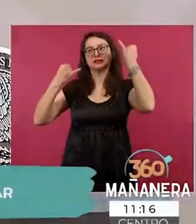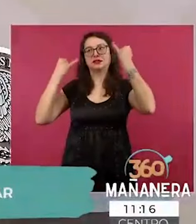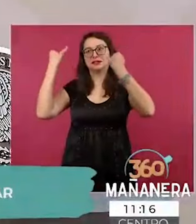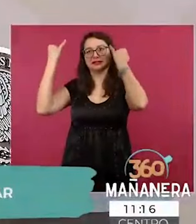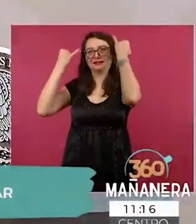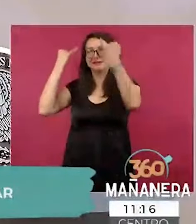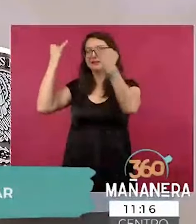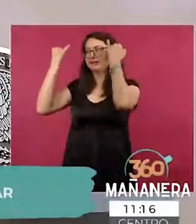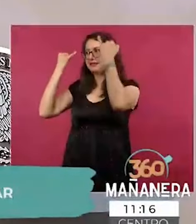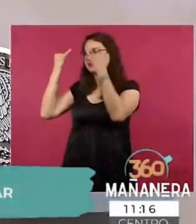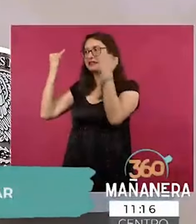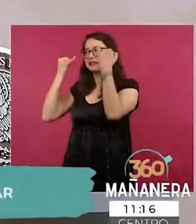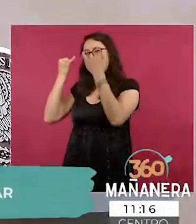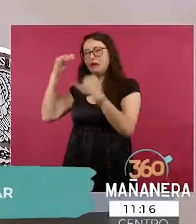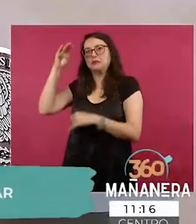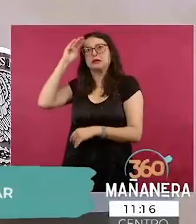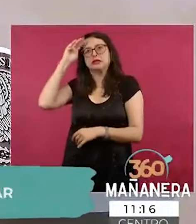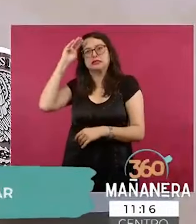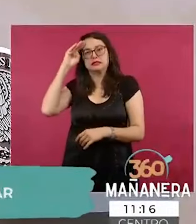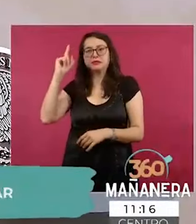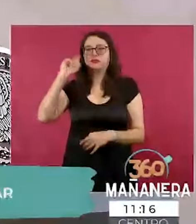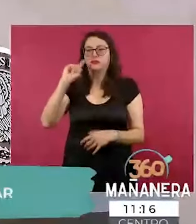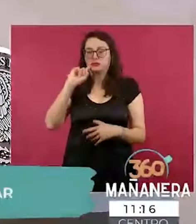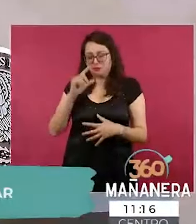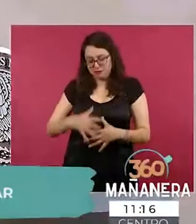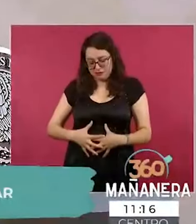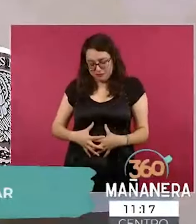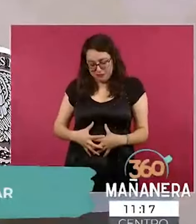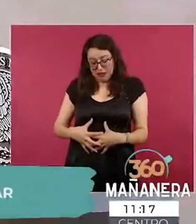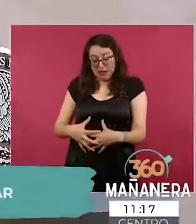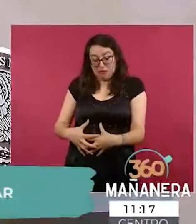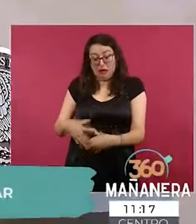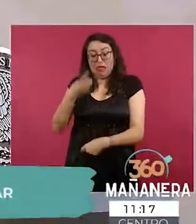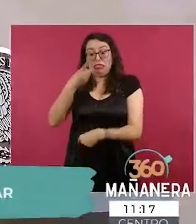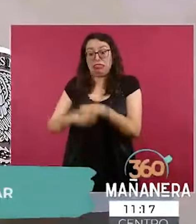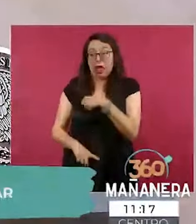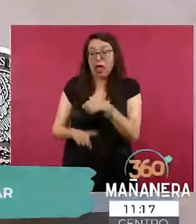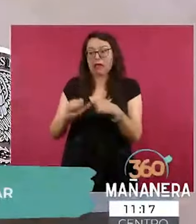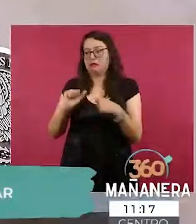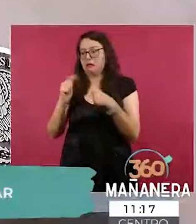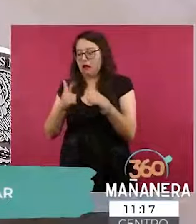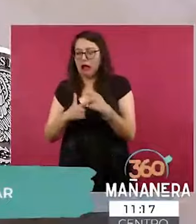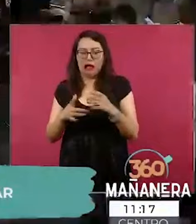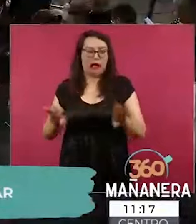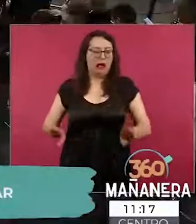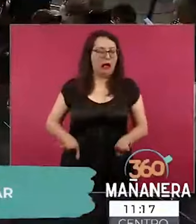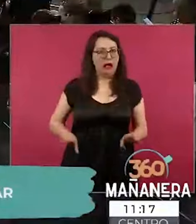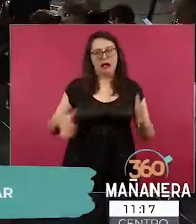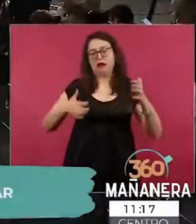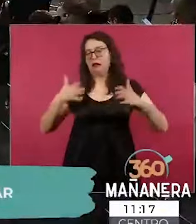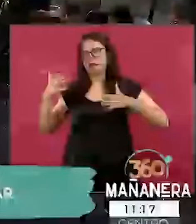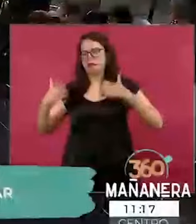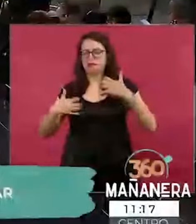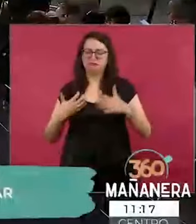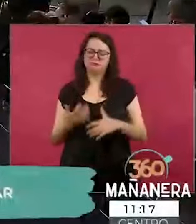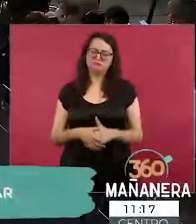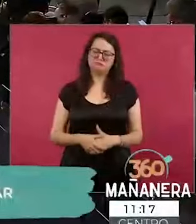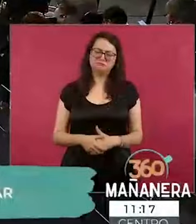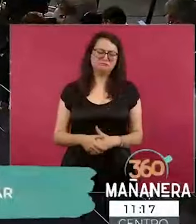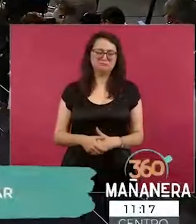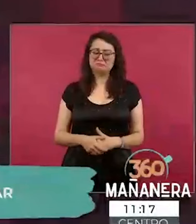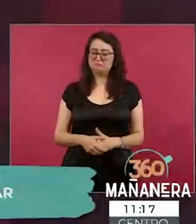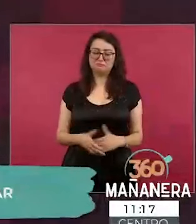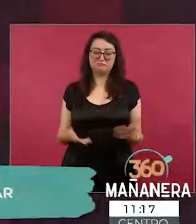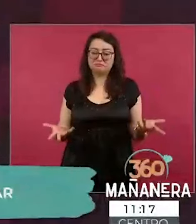mujeres embarazadas o alguna afectación este de alteración emocional eh No están